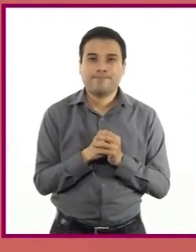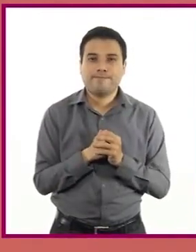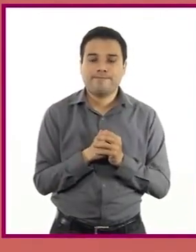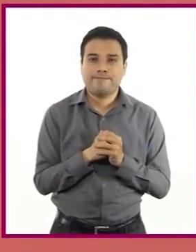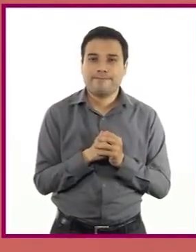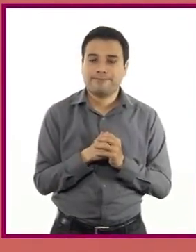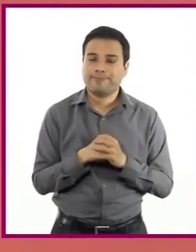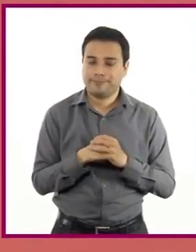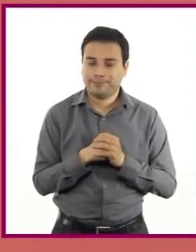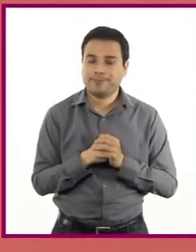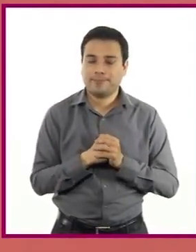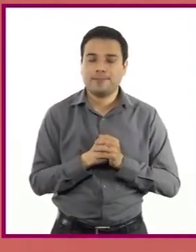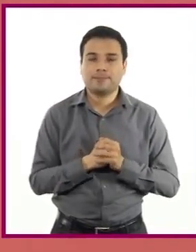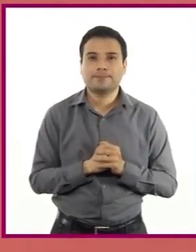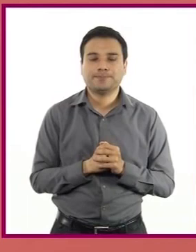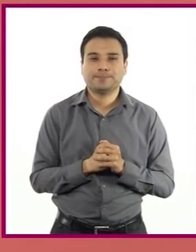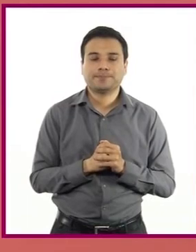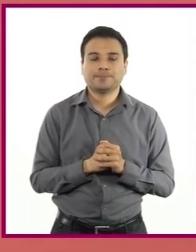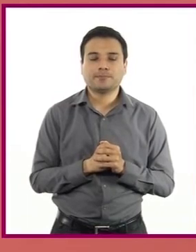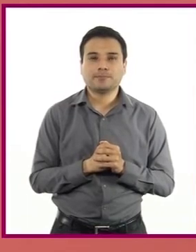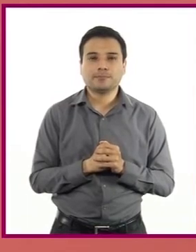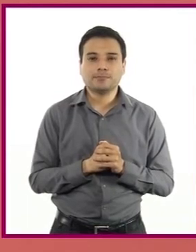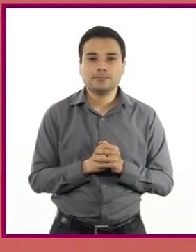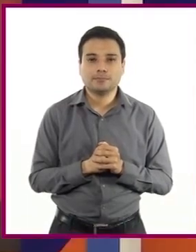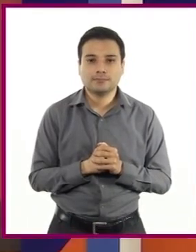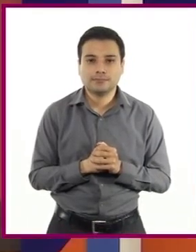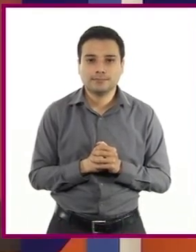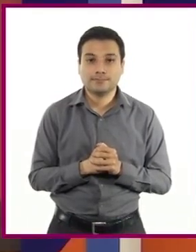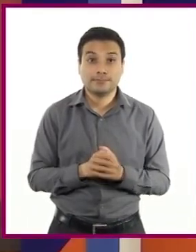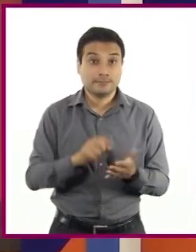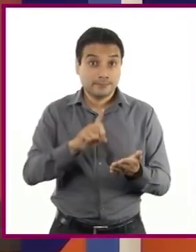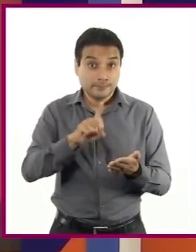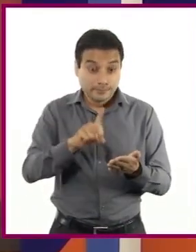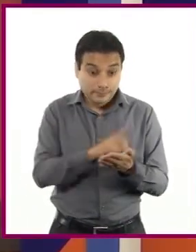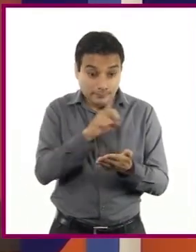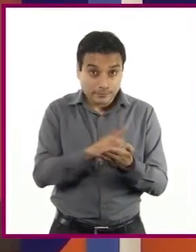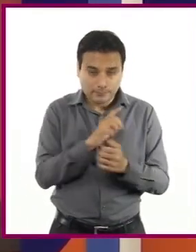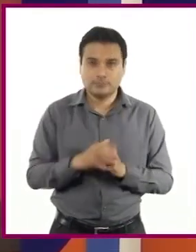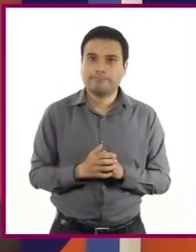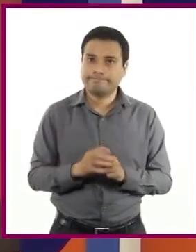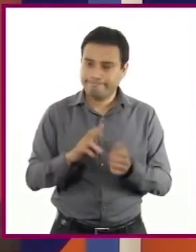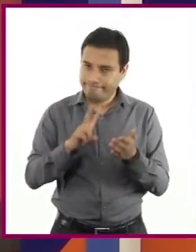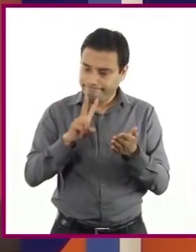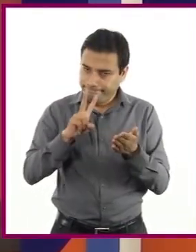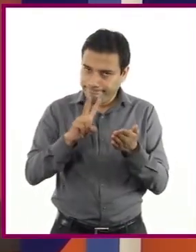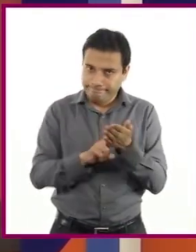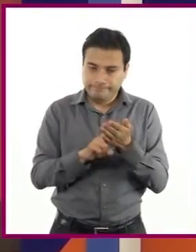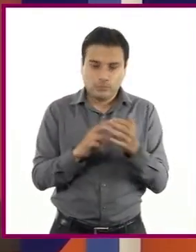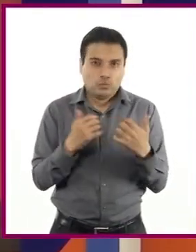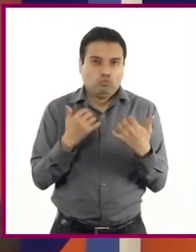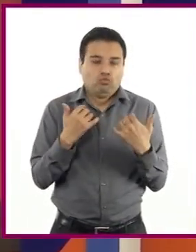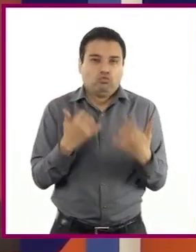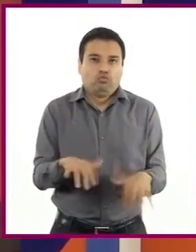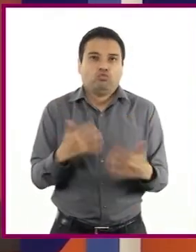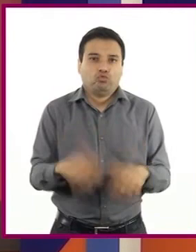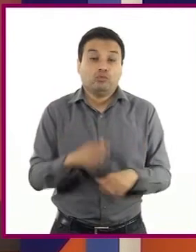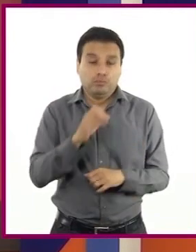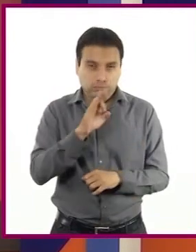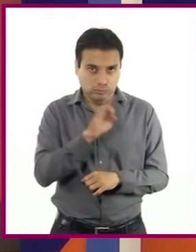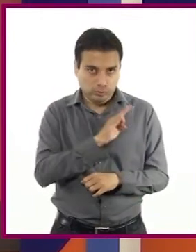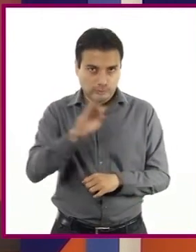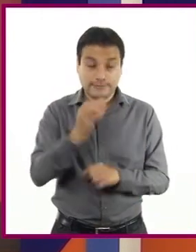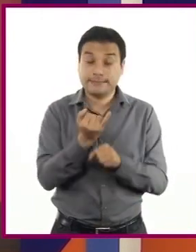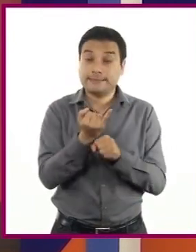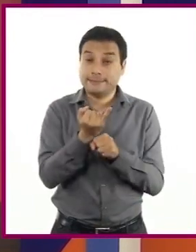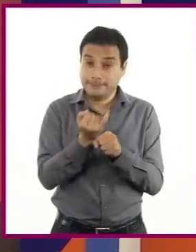Resulta innegable la utilidad de las enciclopedias como fuentes de consulta y por su capacidad